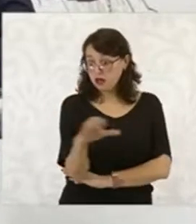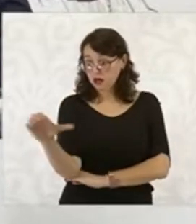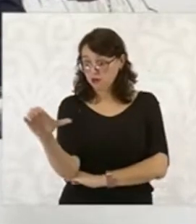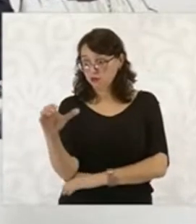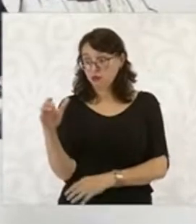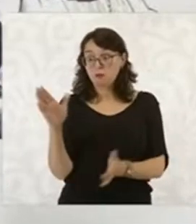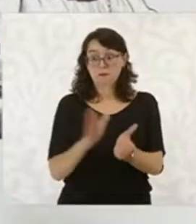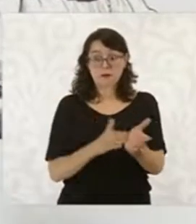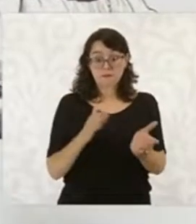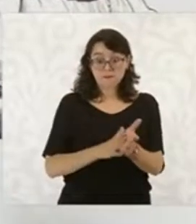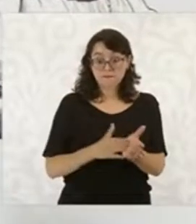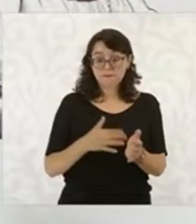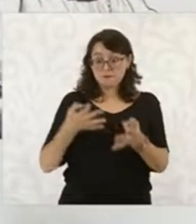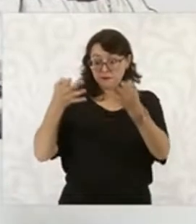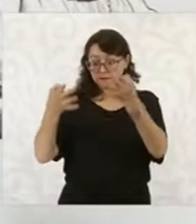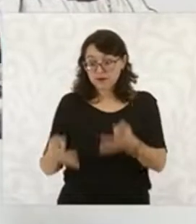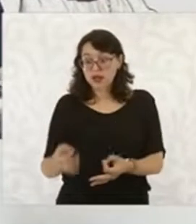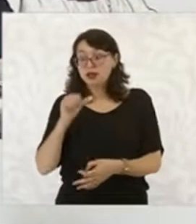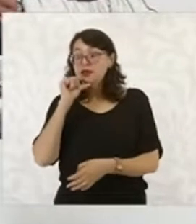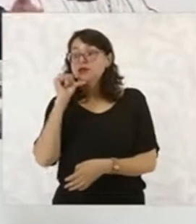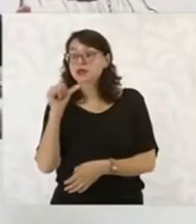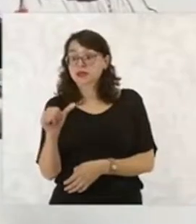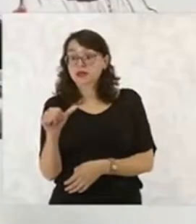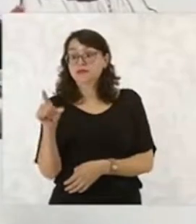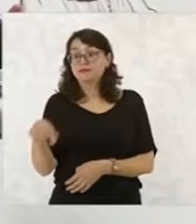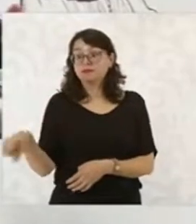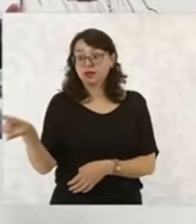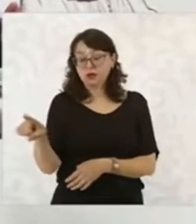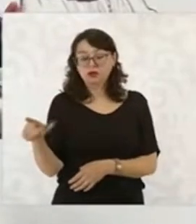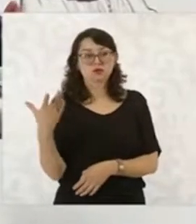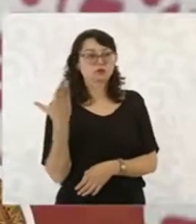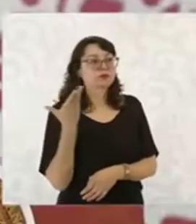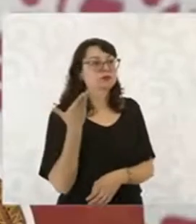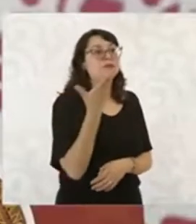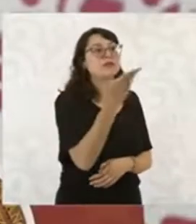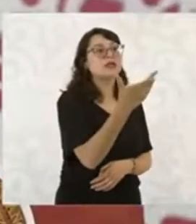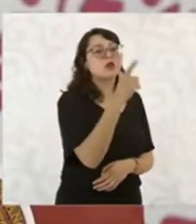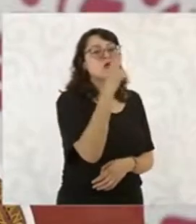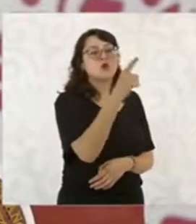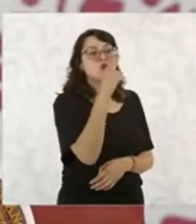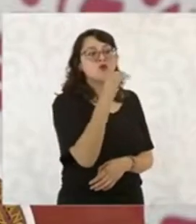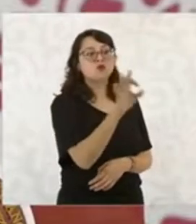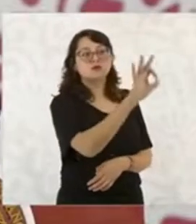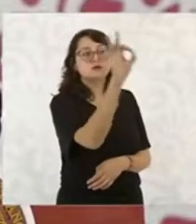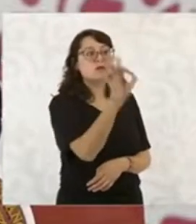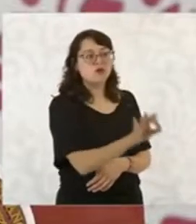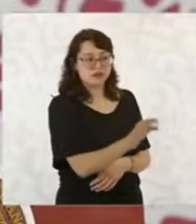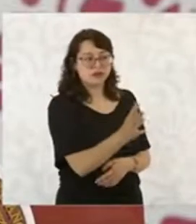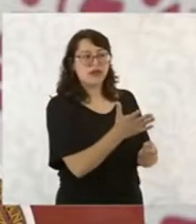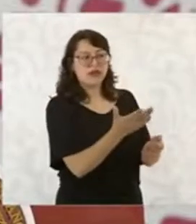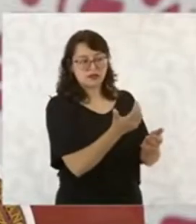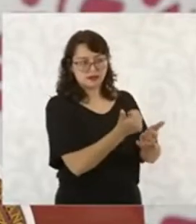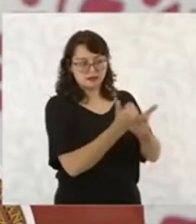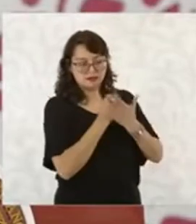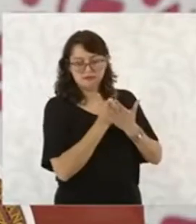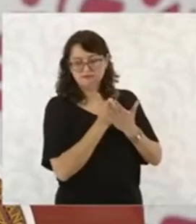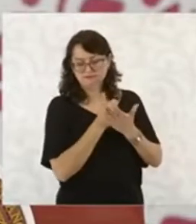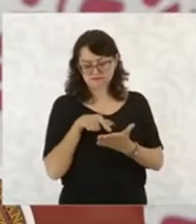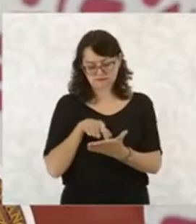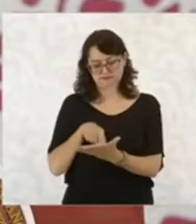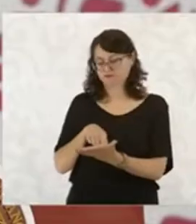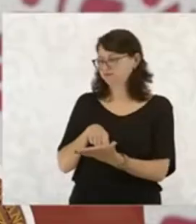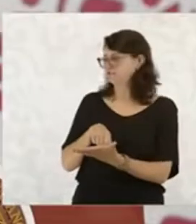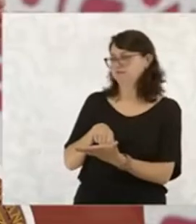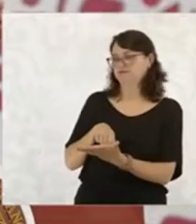con su título vigente, van y hacen su trámite para que les den el subsidio. No les dan el subsidio. Y entonces lo